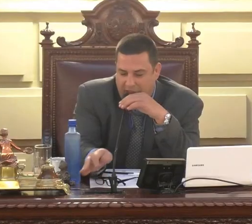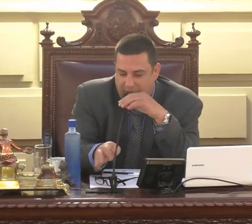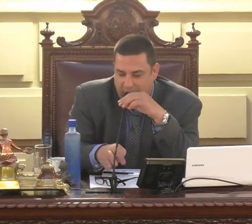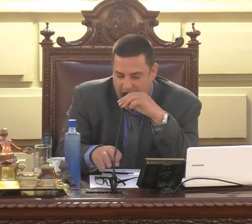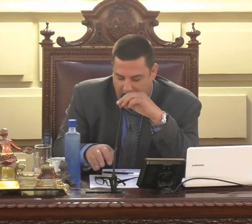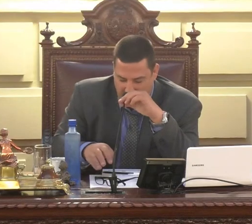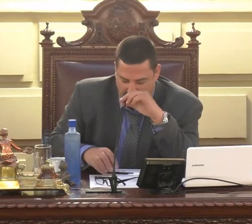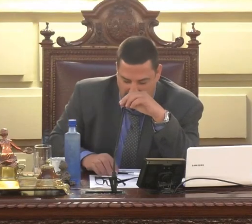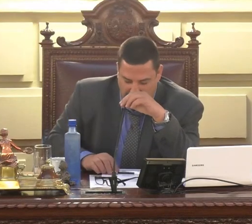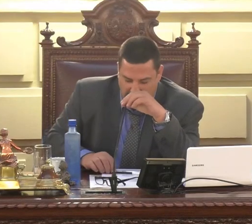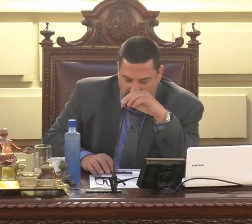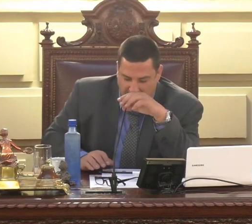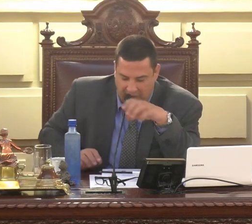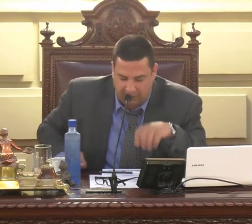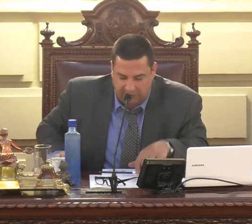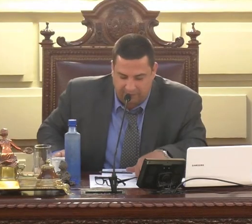Gracias, Mauricio.